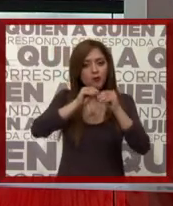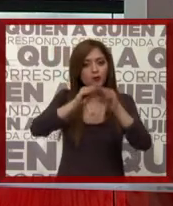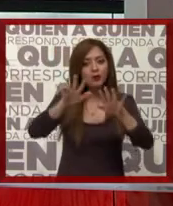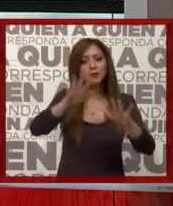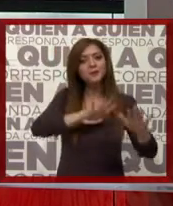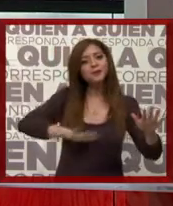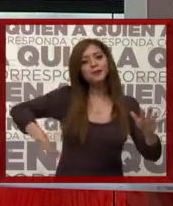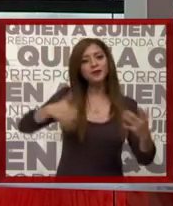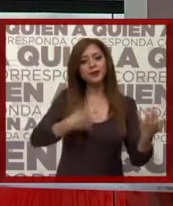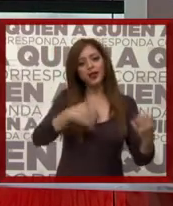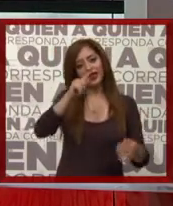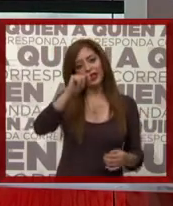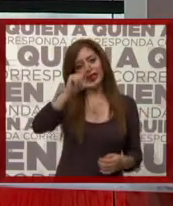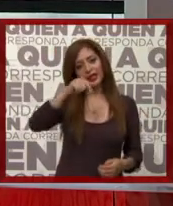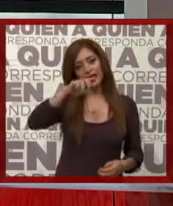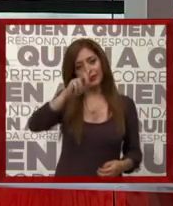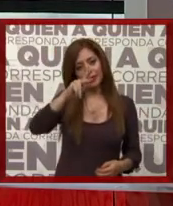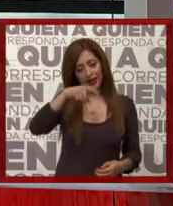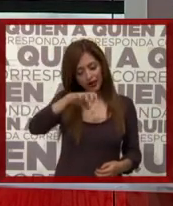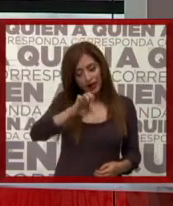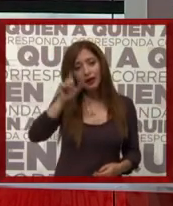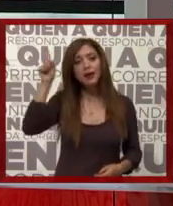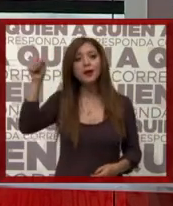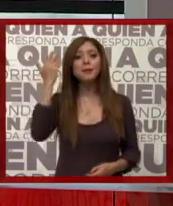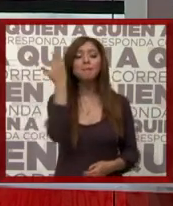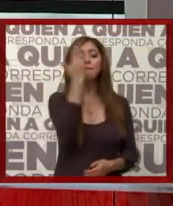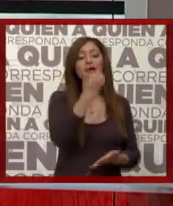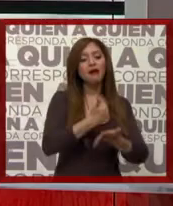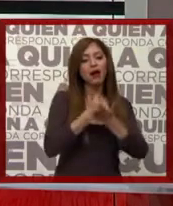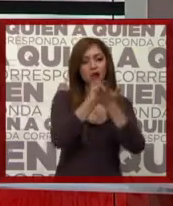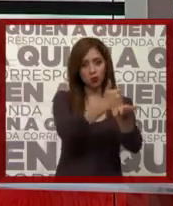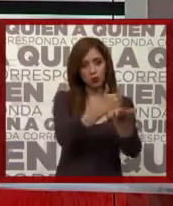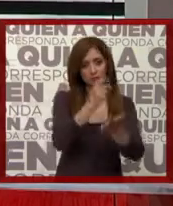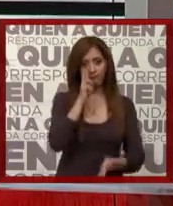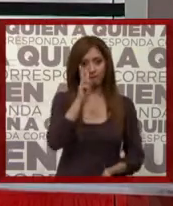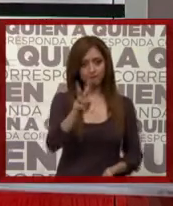Tlaquepaque. Manuel está pidiendo ayuda. Urge, atención.